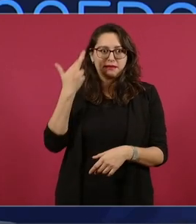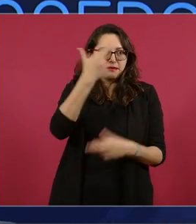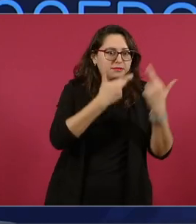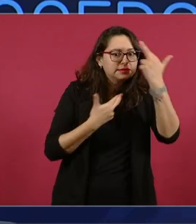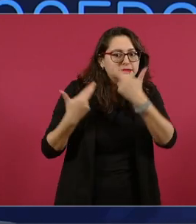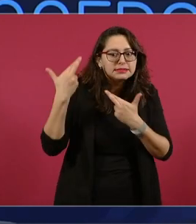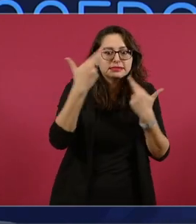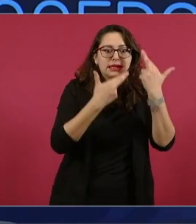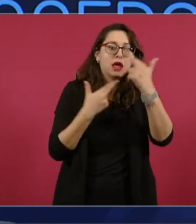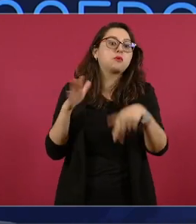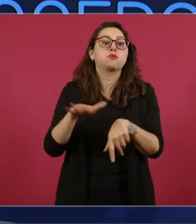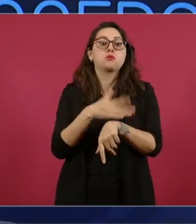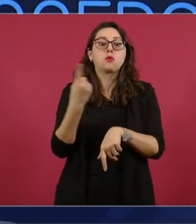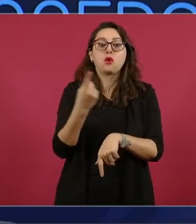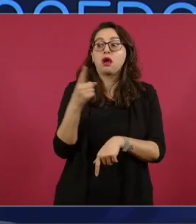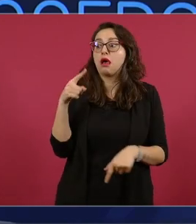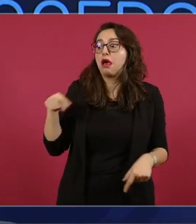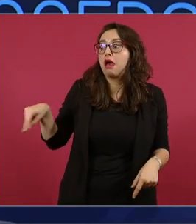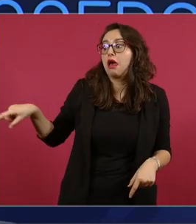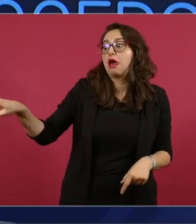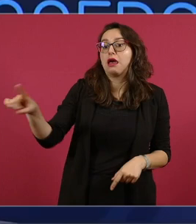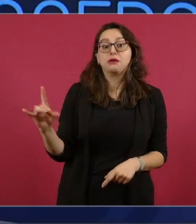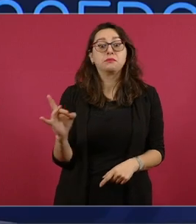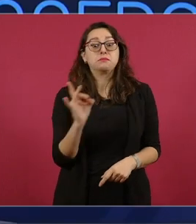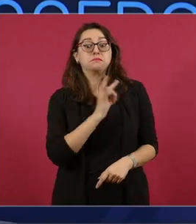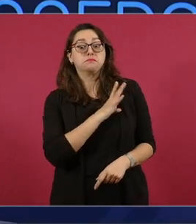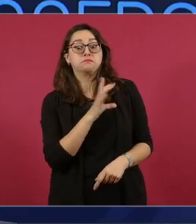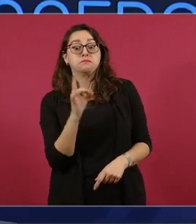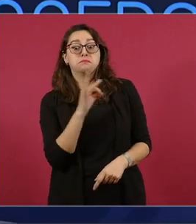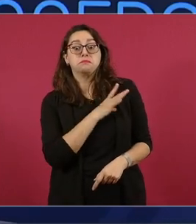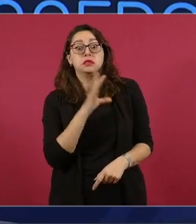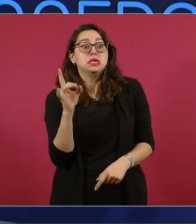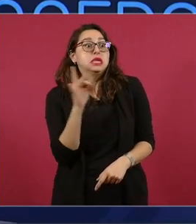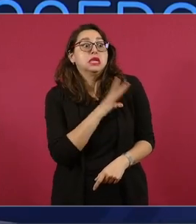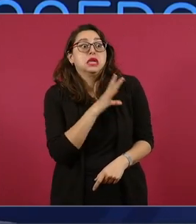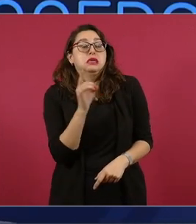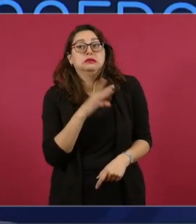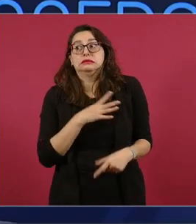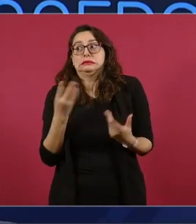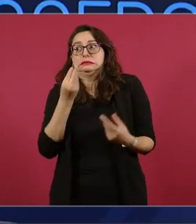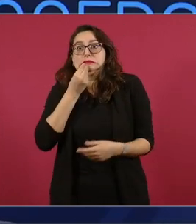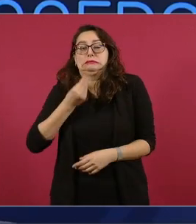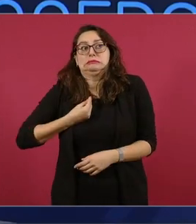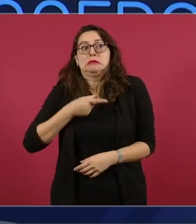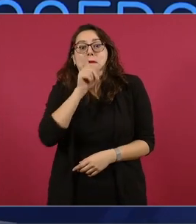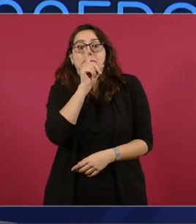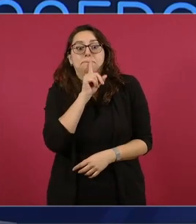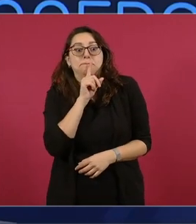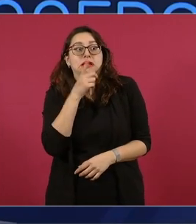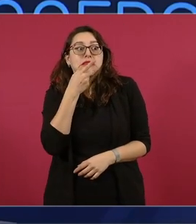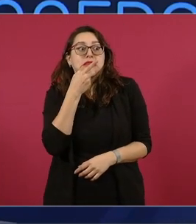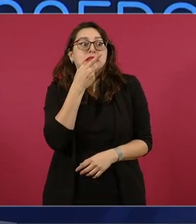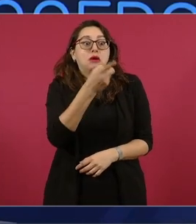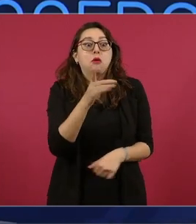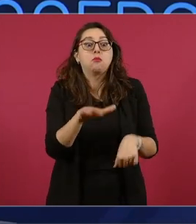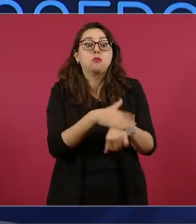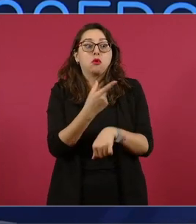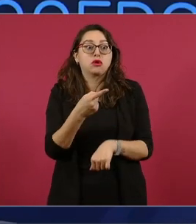Porque como le tienen pánico, presidente, pues no se atreven a decirle la verdad. Porque luego ustedes los